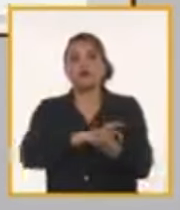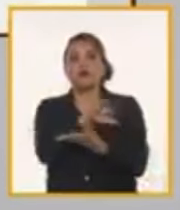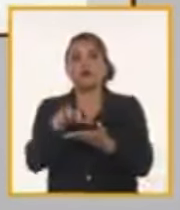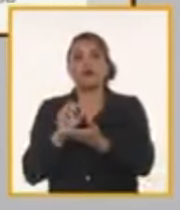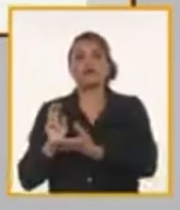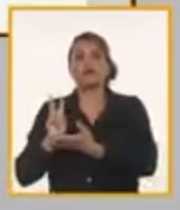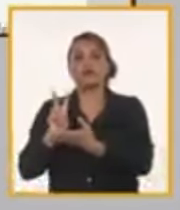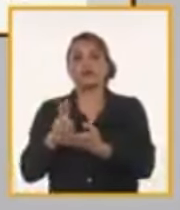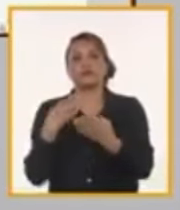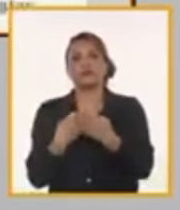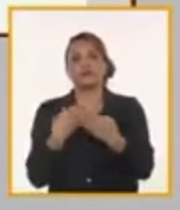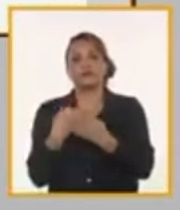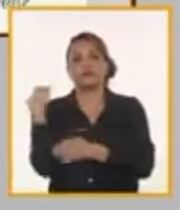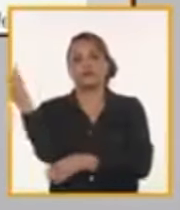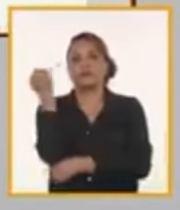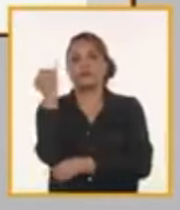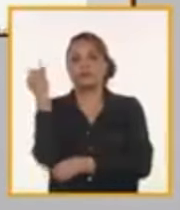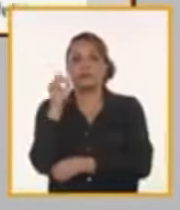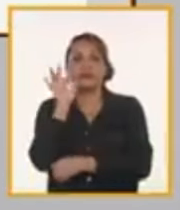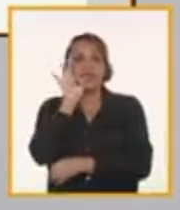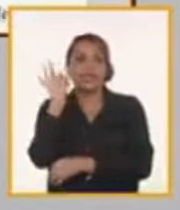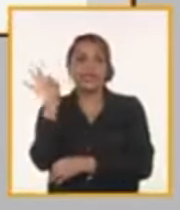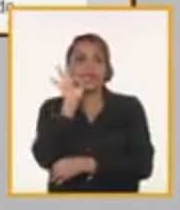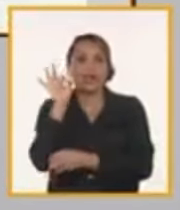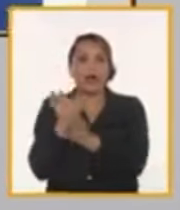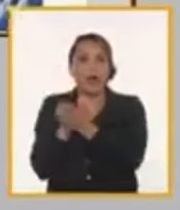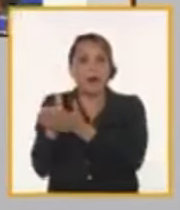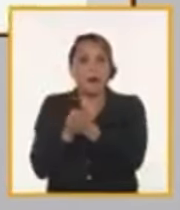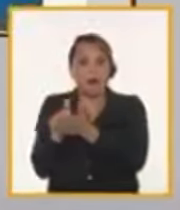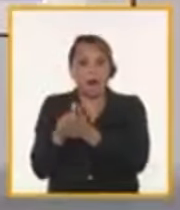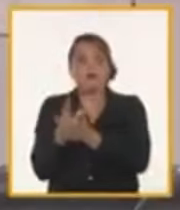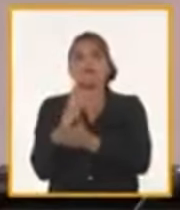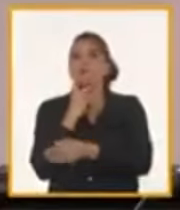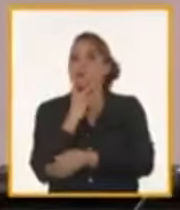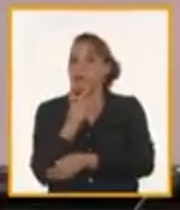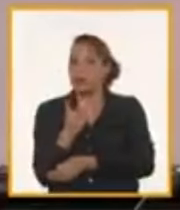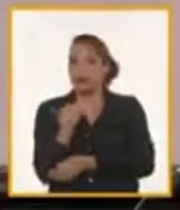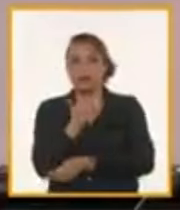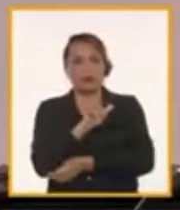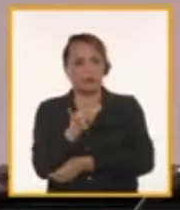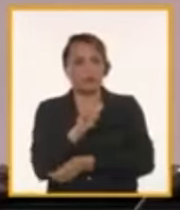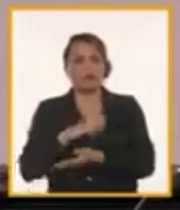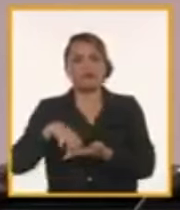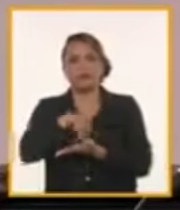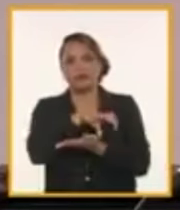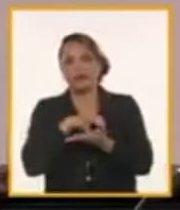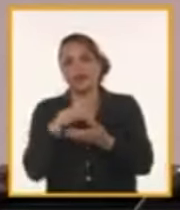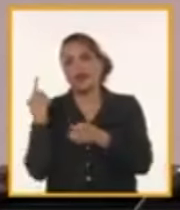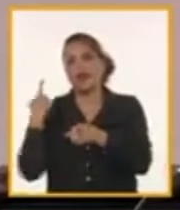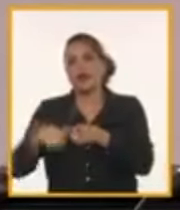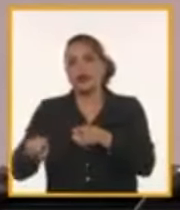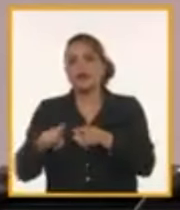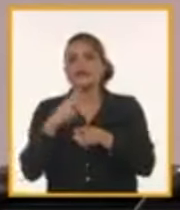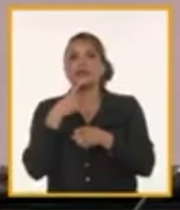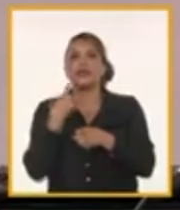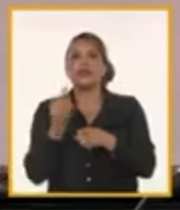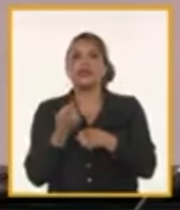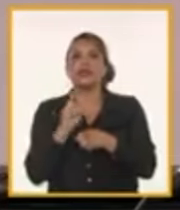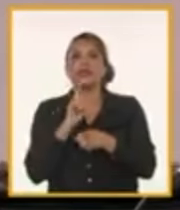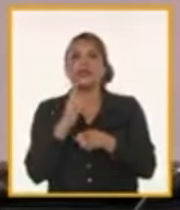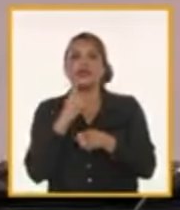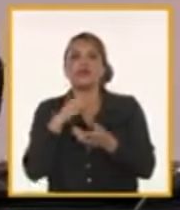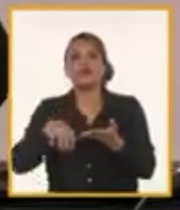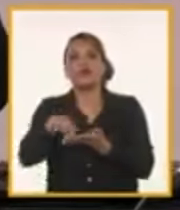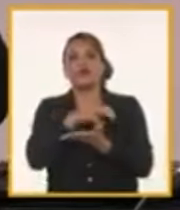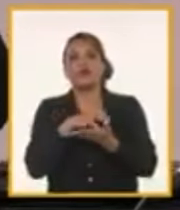internacional de tabaco eh saa Y también pues estuvieron en la ide Mártires de barbado